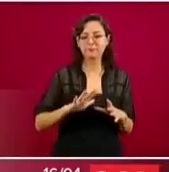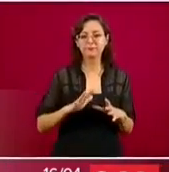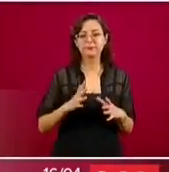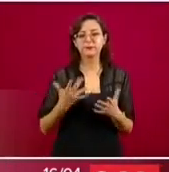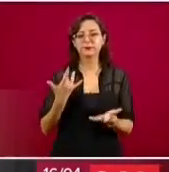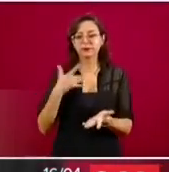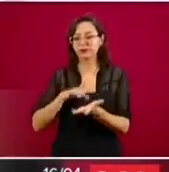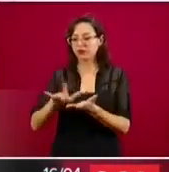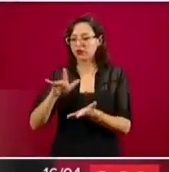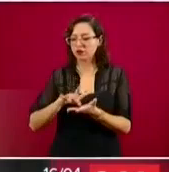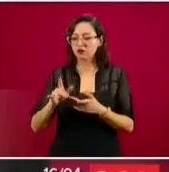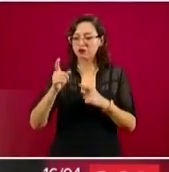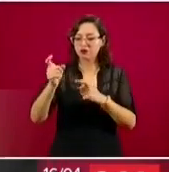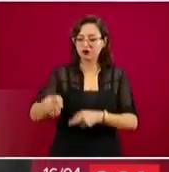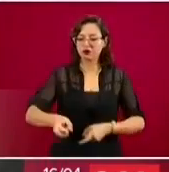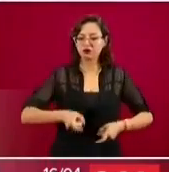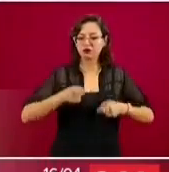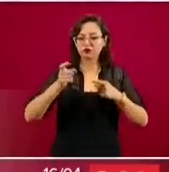apoyo a pescadores,